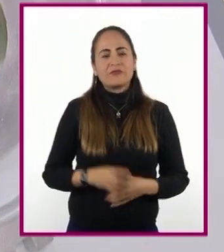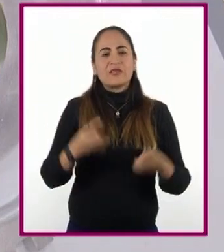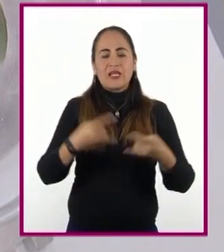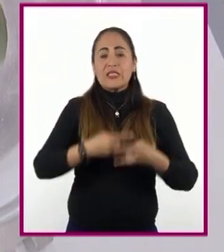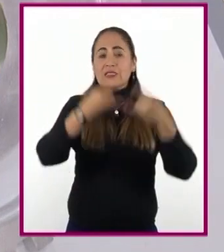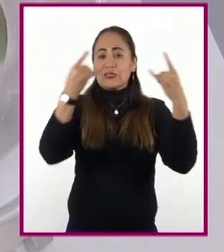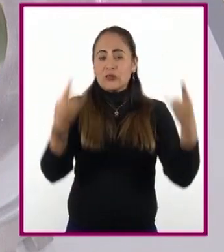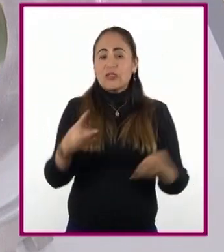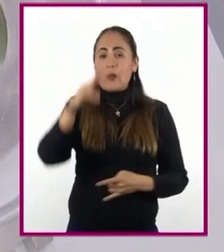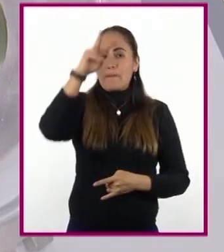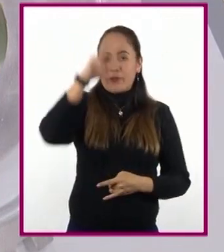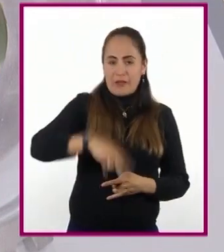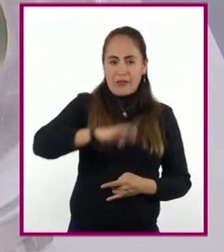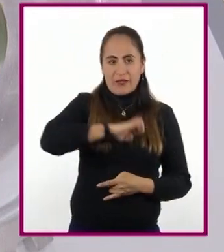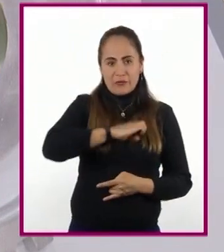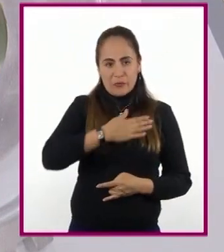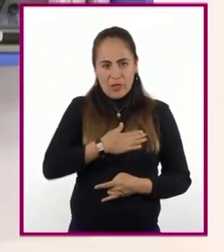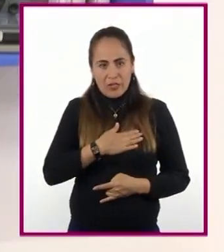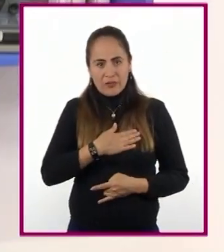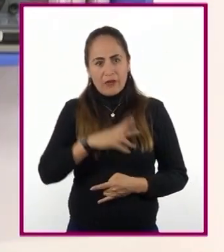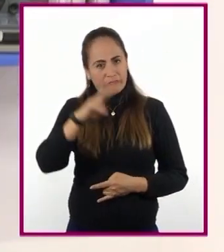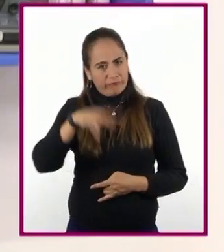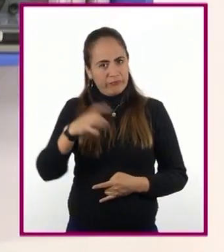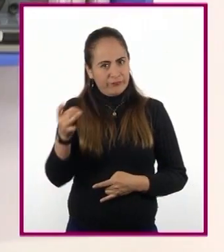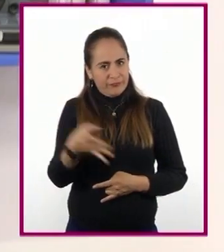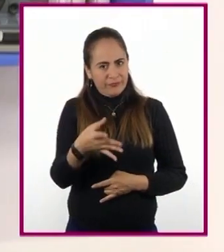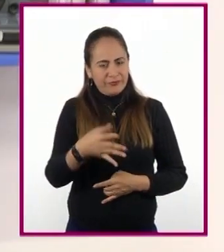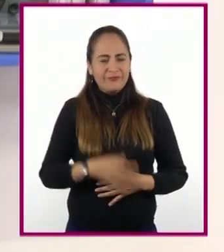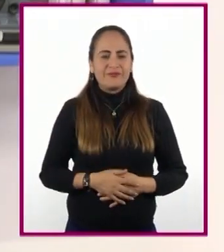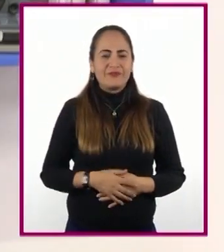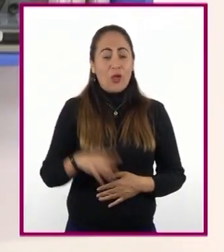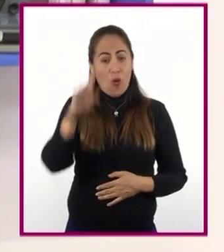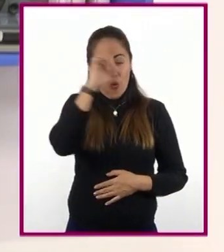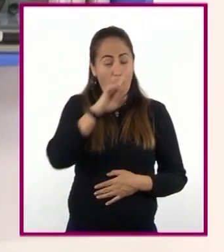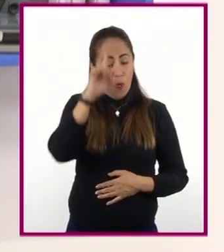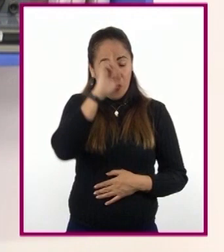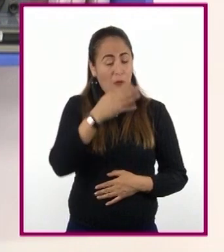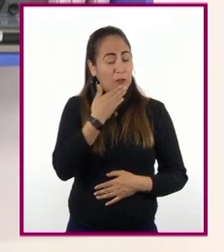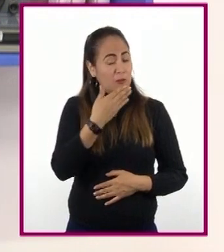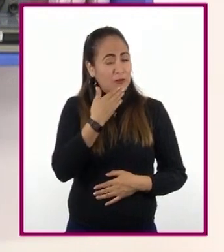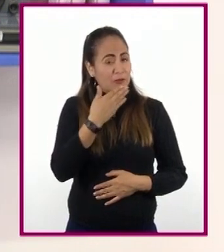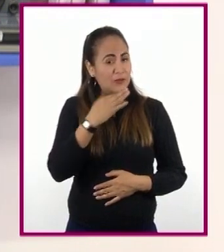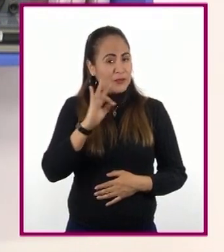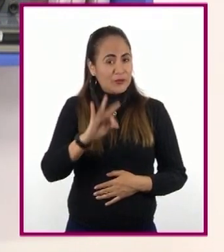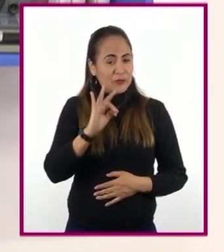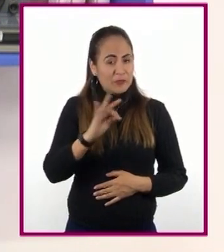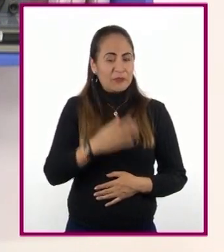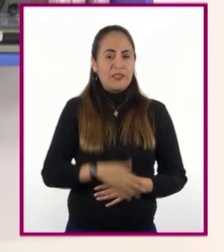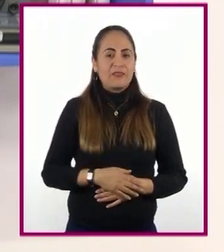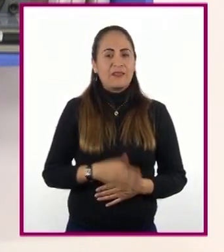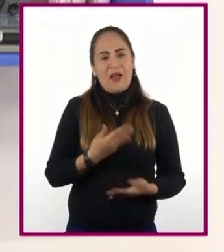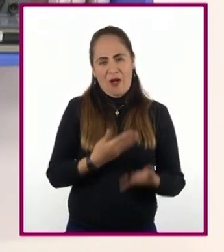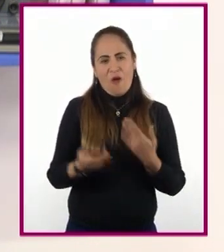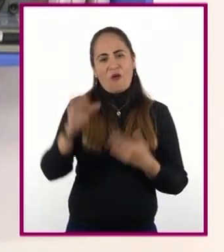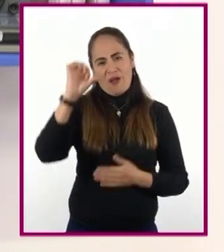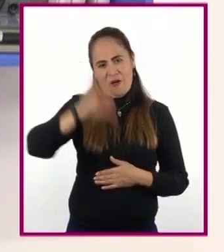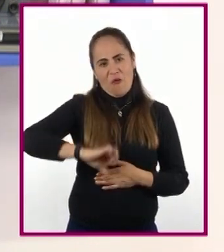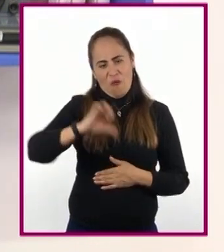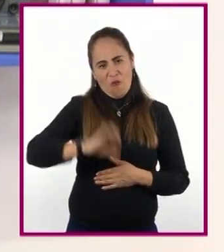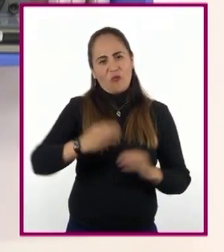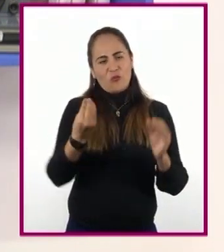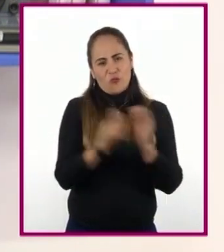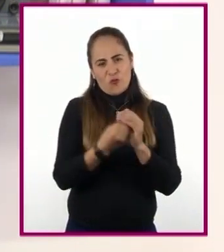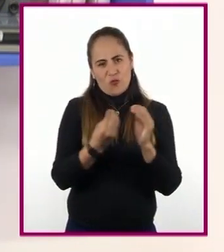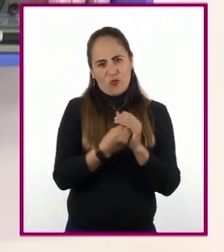la Conquista de la Nueva España. Excelente recomendación, Salvador. Muy adecuada para esta sesión,